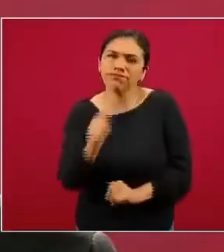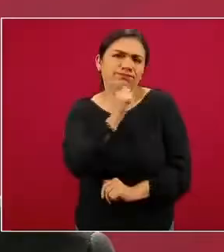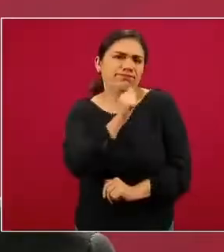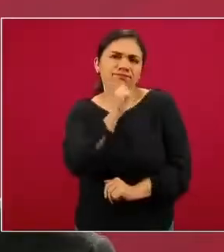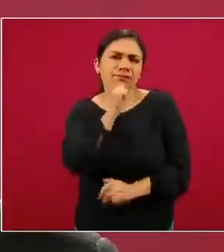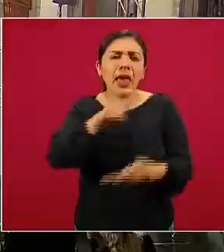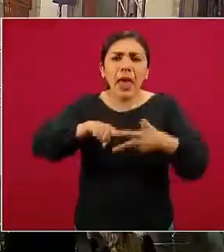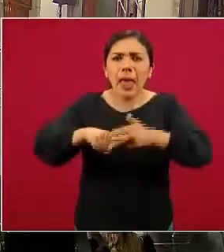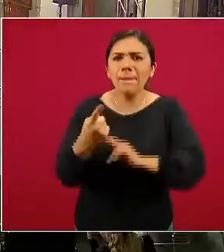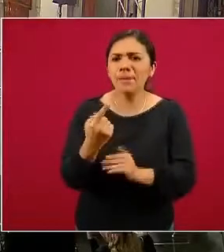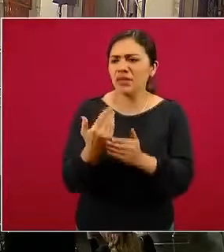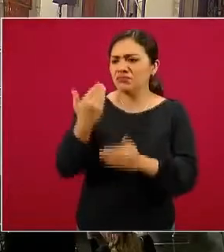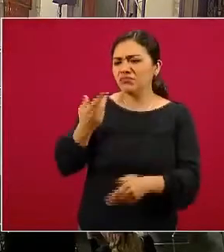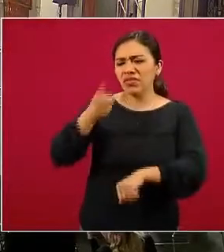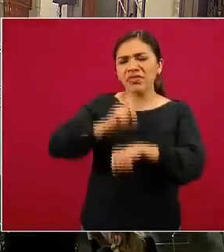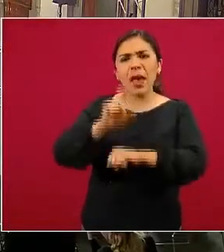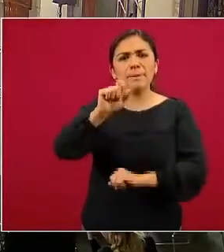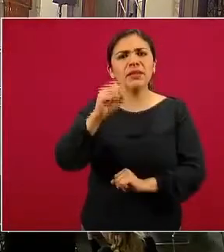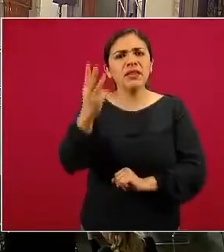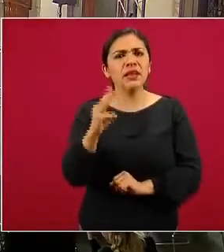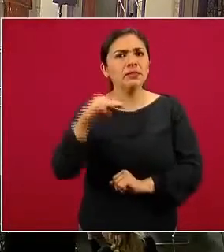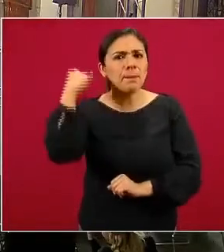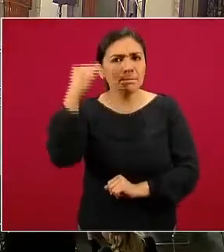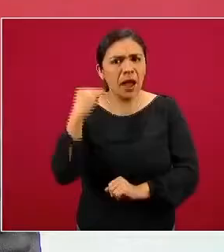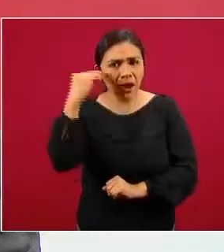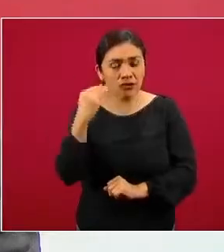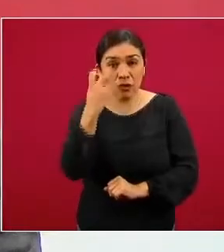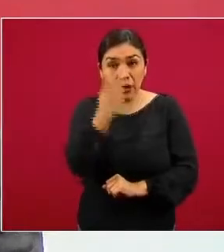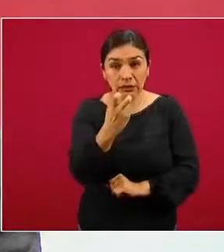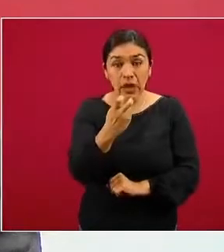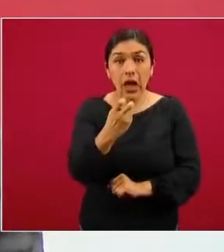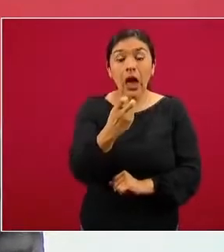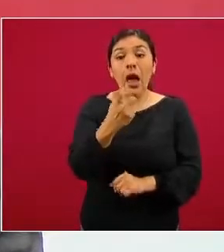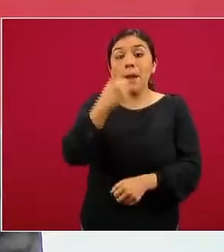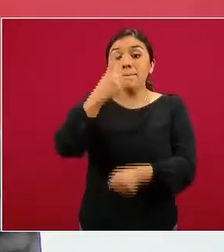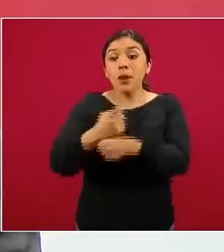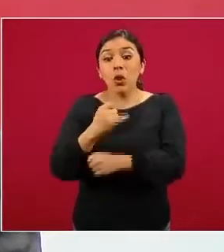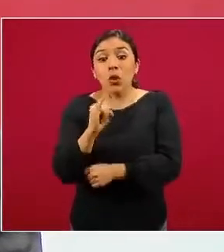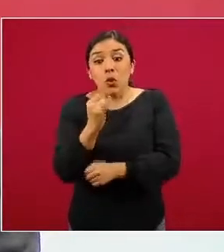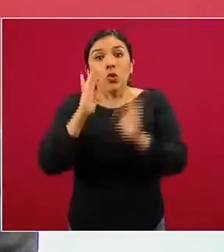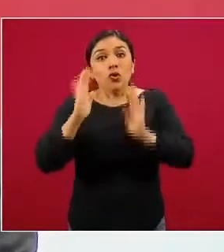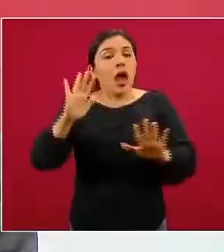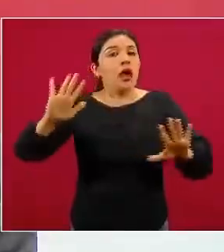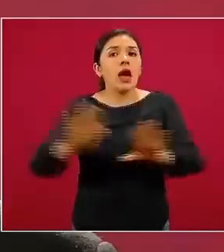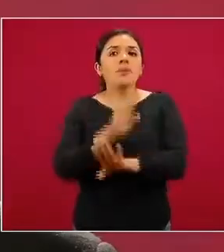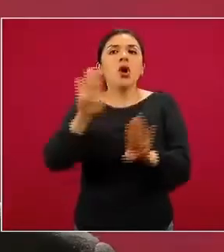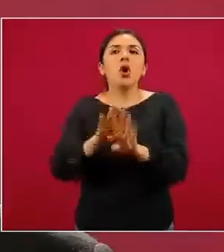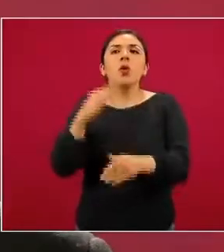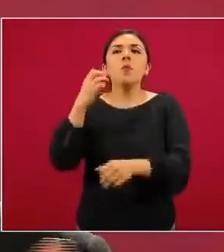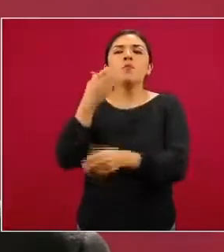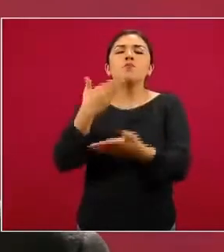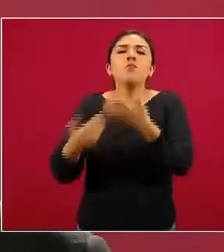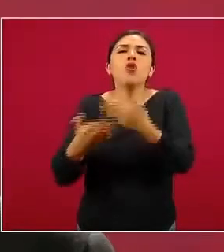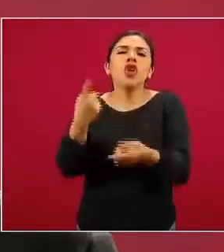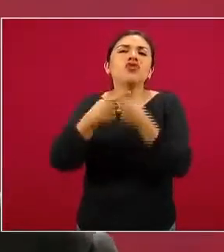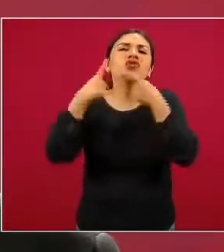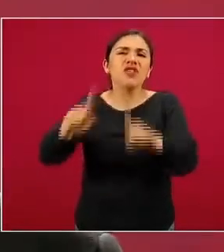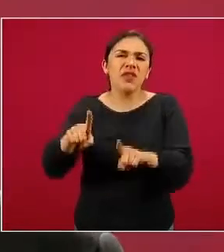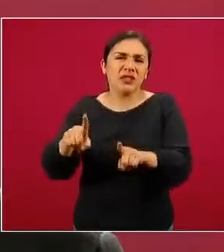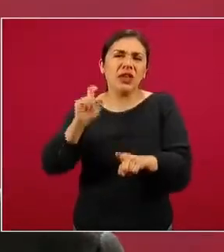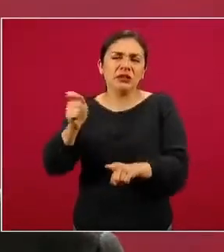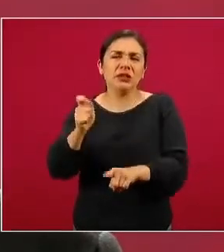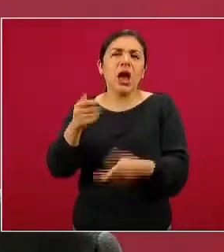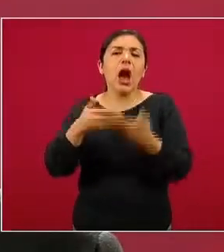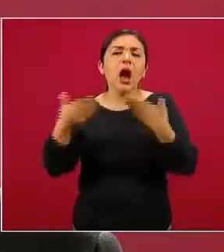empezó desde el 23 de marzo, a partir del 1 de junio pasó en una modalidad diferente a